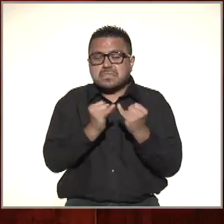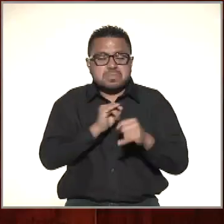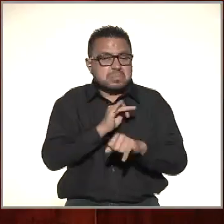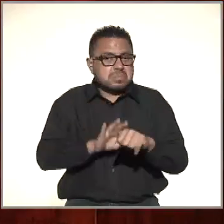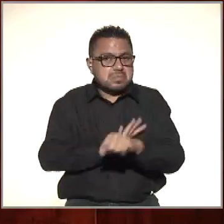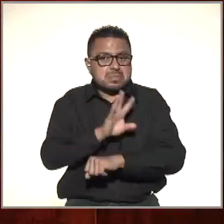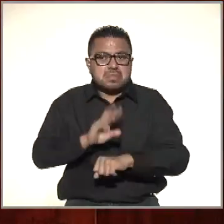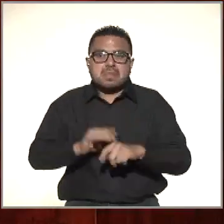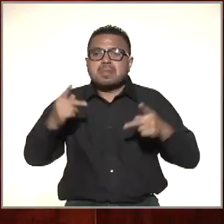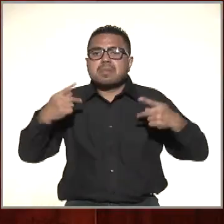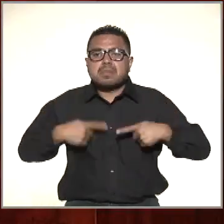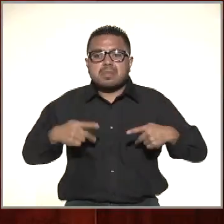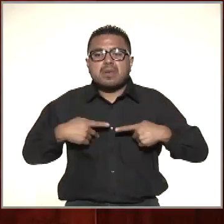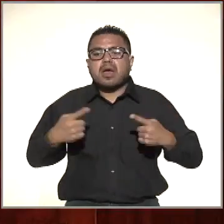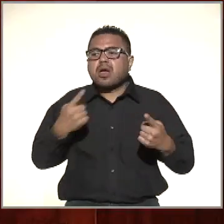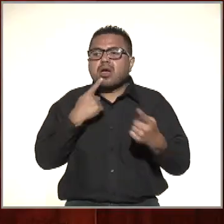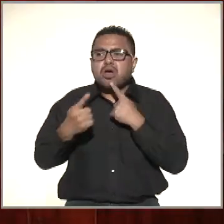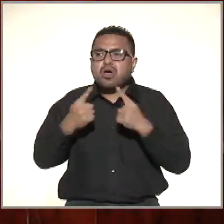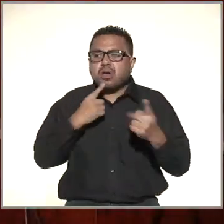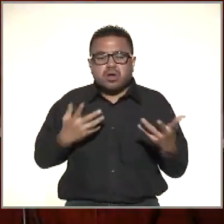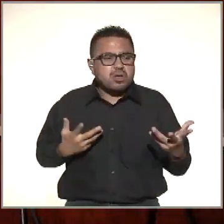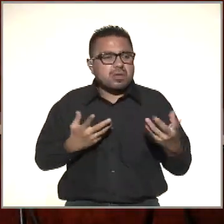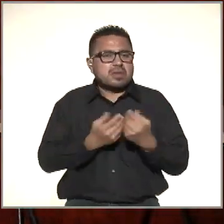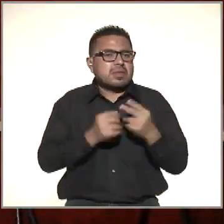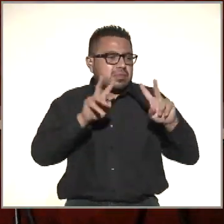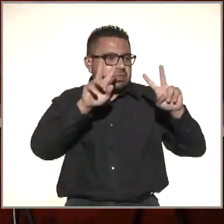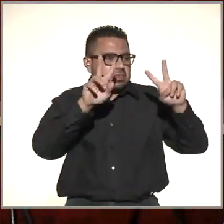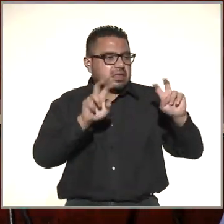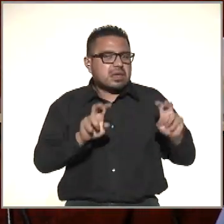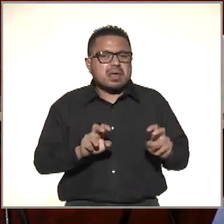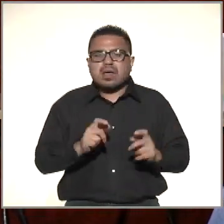permite a la gente conversar también de temas y